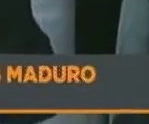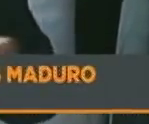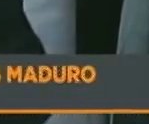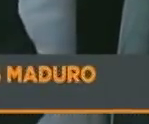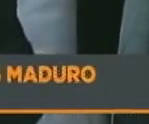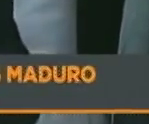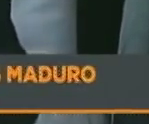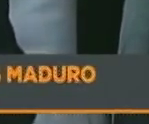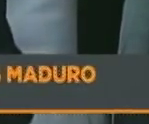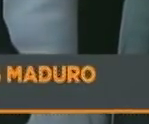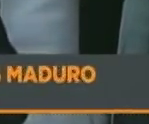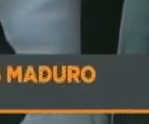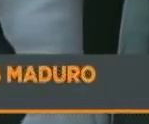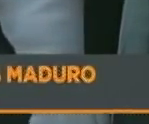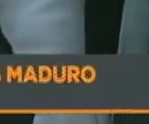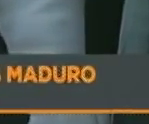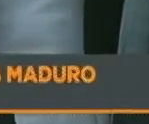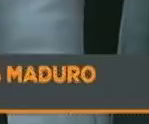criminales y mafias que hay por ahí.